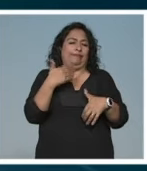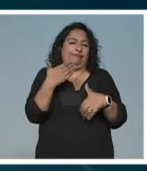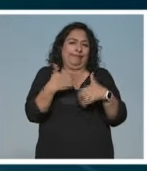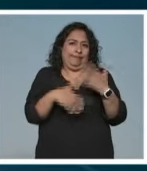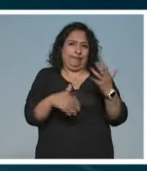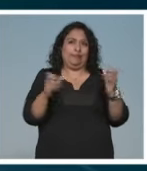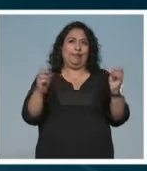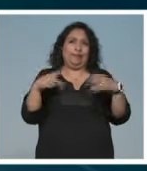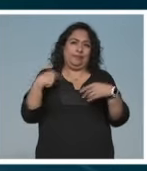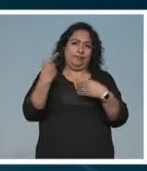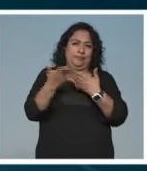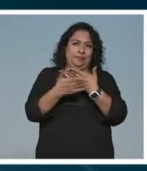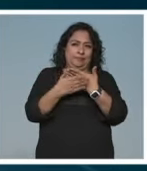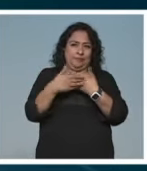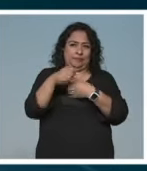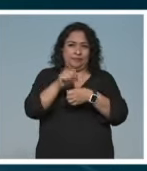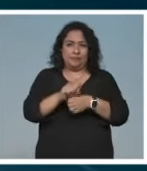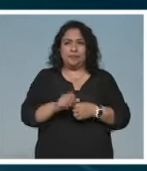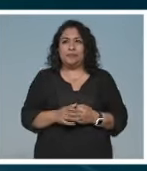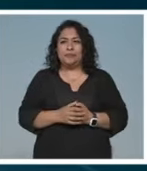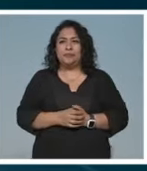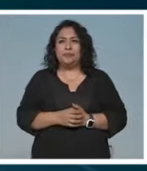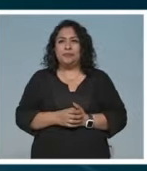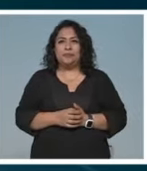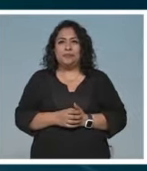despido, nos vemos la próxima semana.